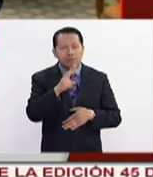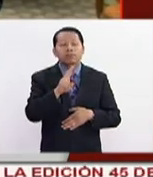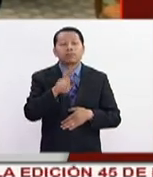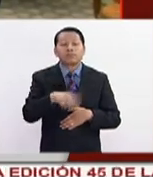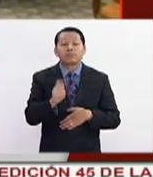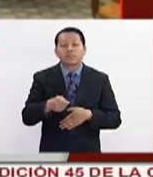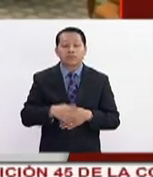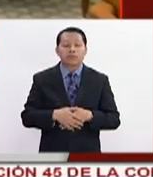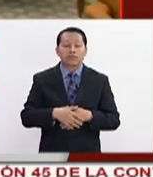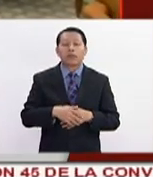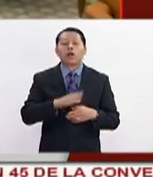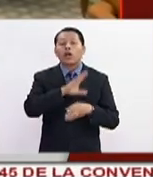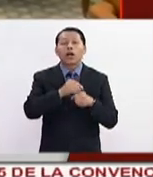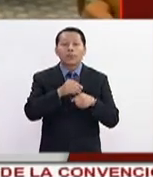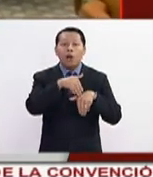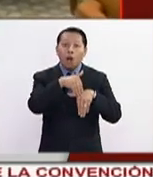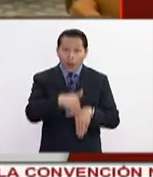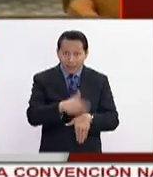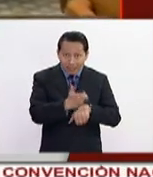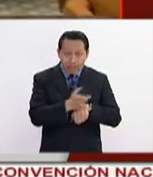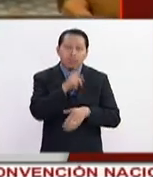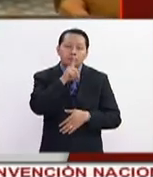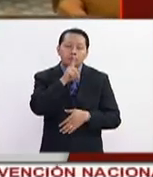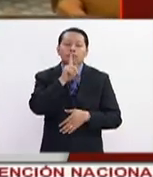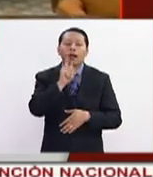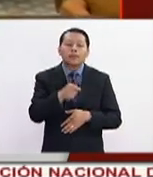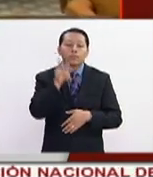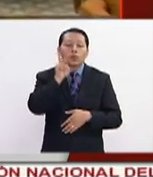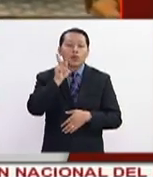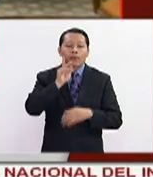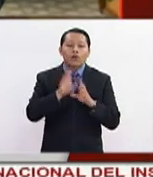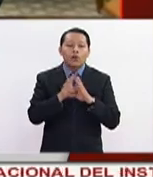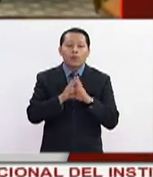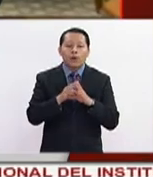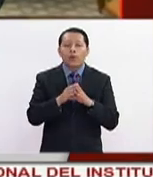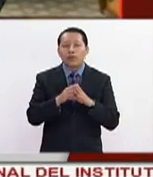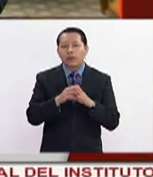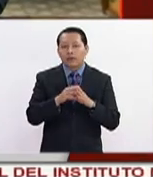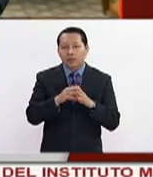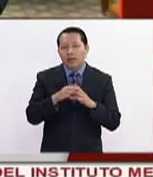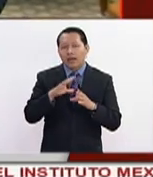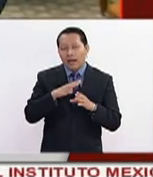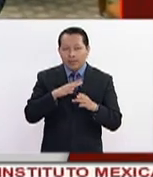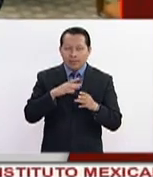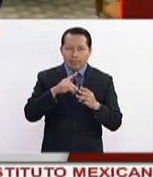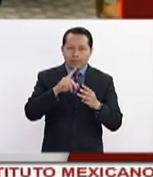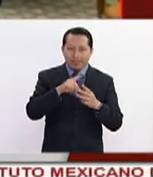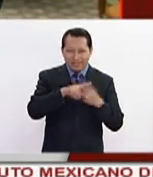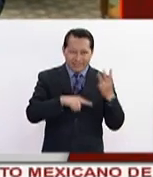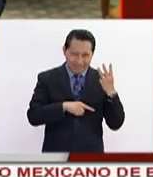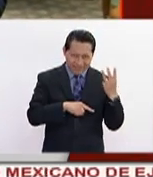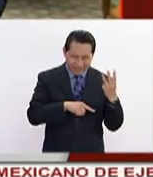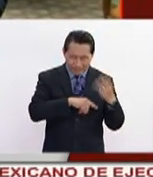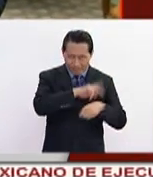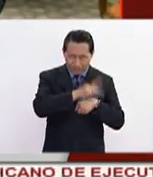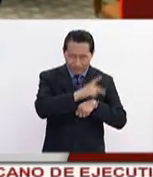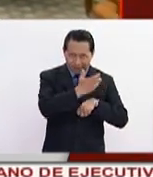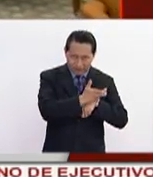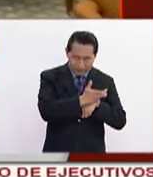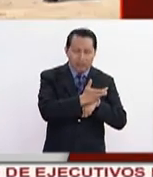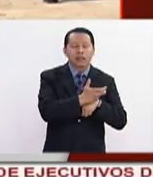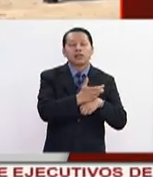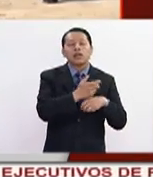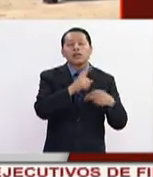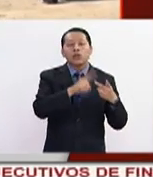demandando. Prueba de ello es que pidieron estos tres países, Estados Unidos, Japón y Corea del Sur, una